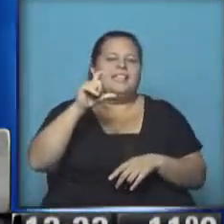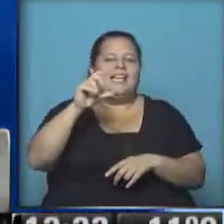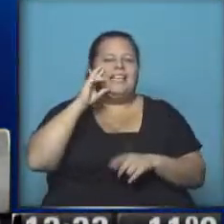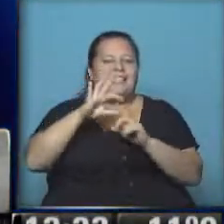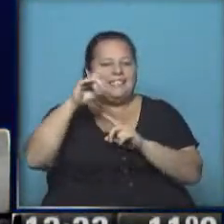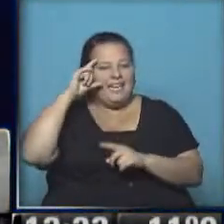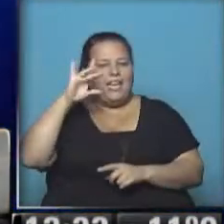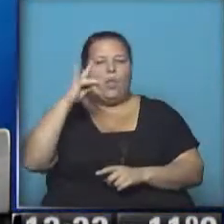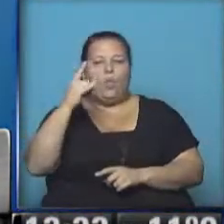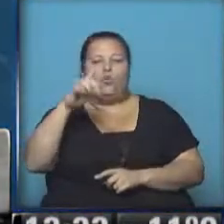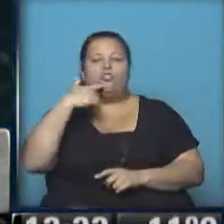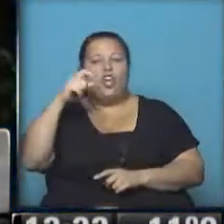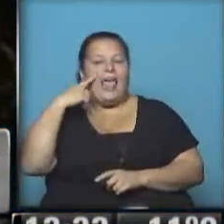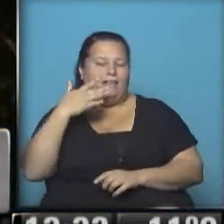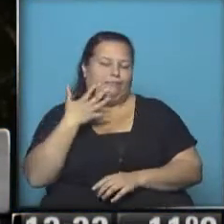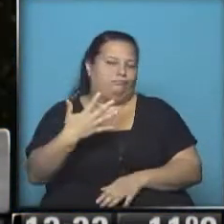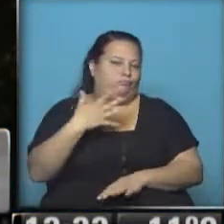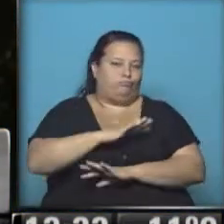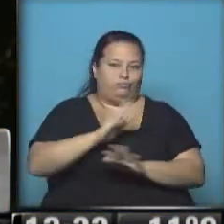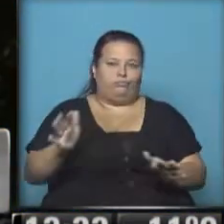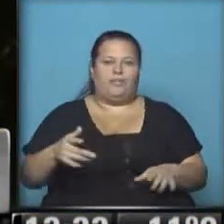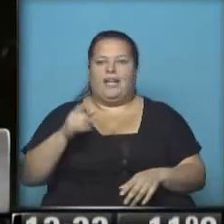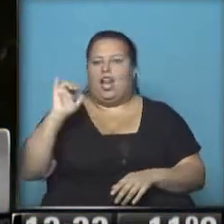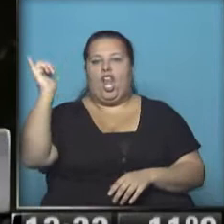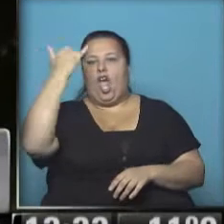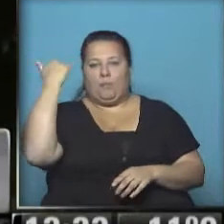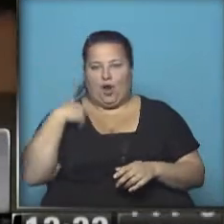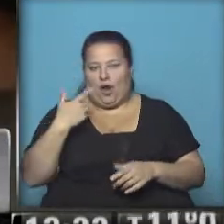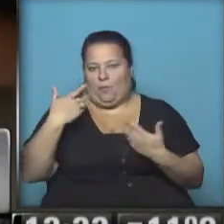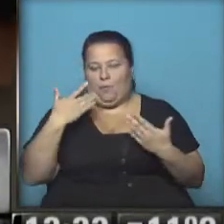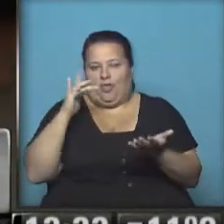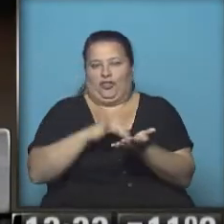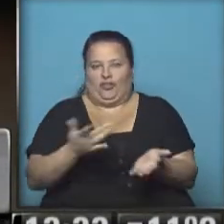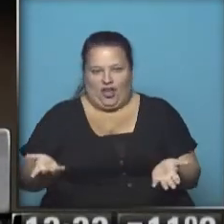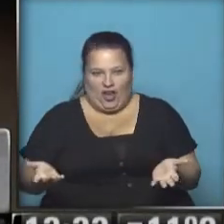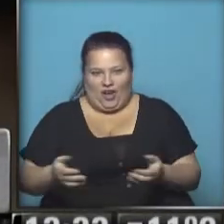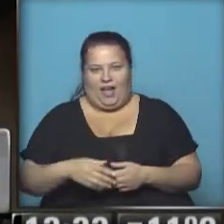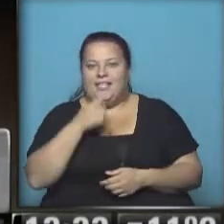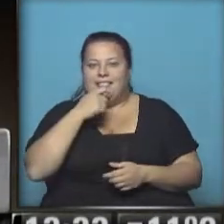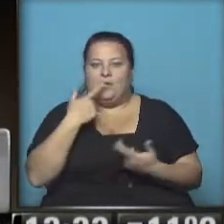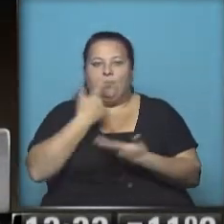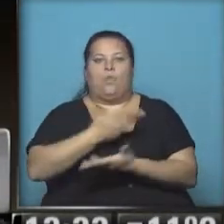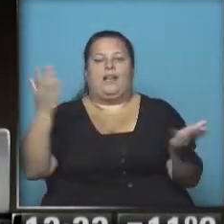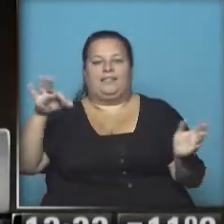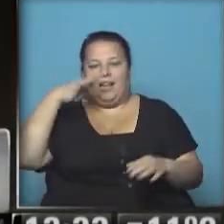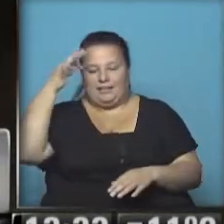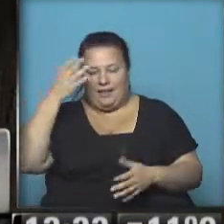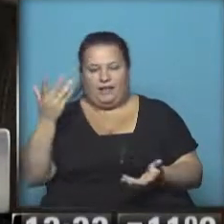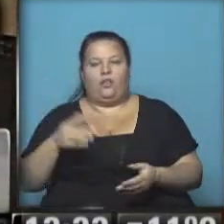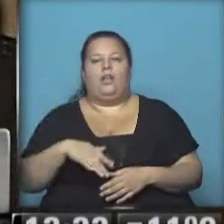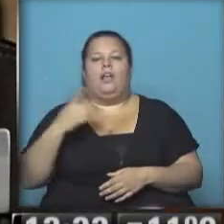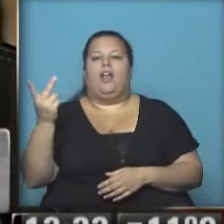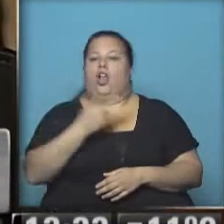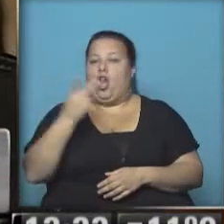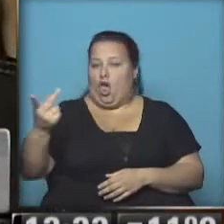Soleil como algo magnífico, el ideal de lo que a uno le podía llegar a pasar cuando hace una puesta en escena. Obviamente que de